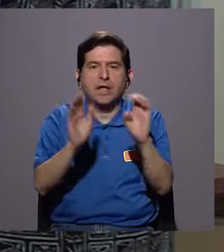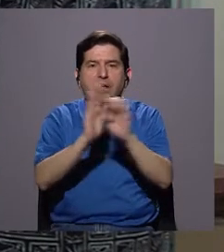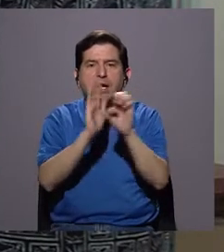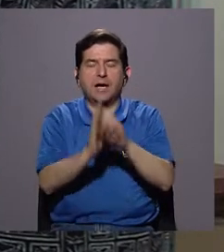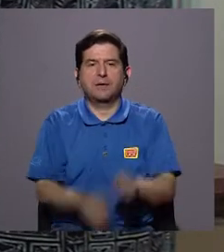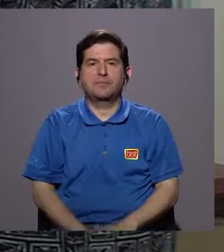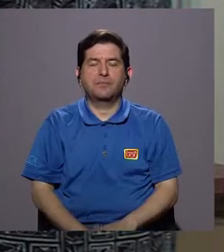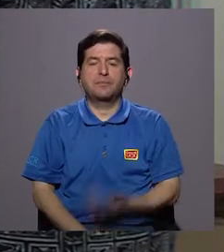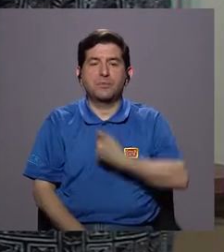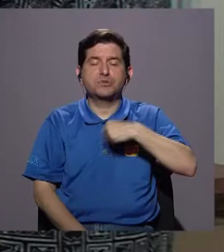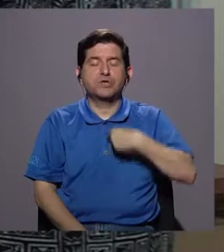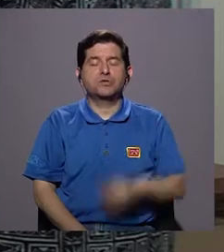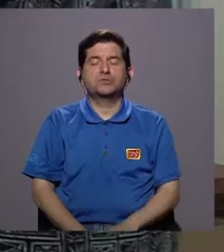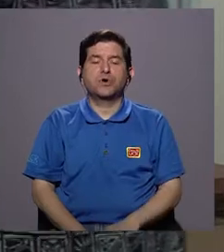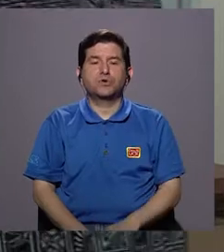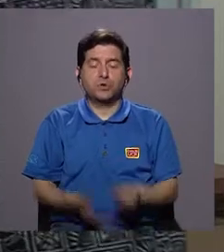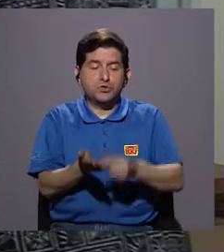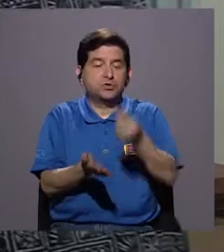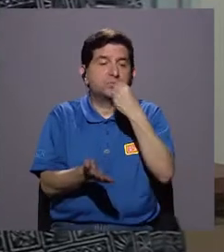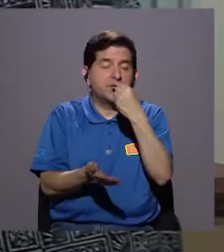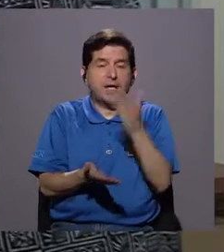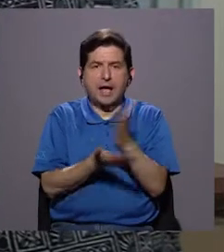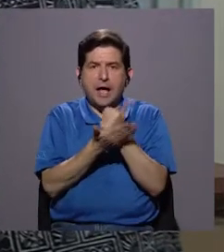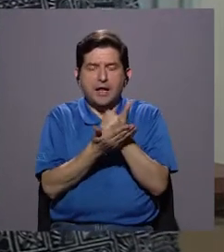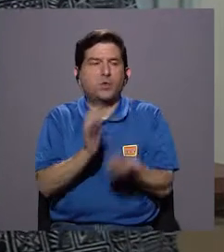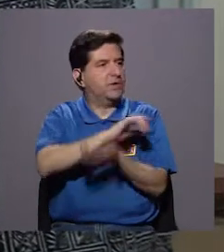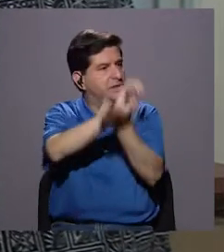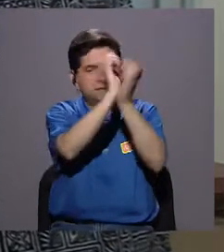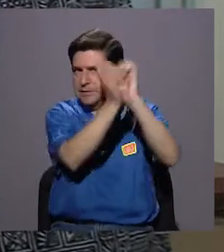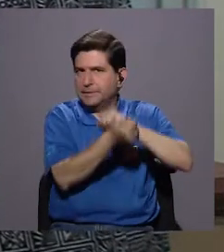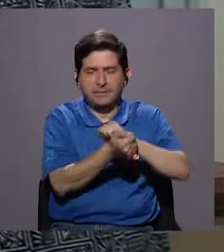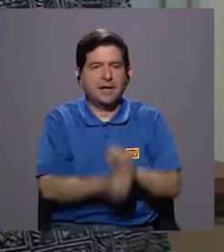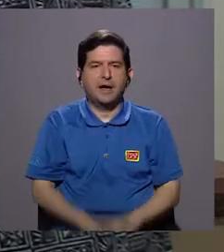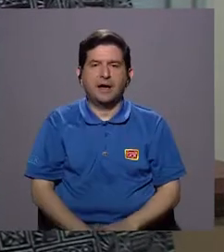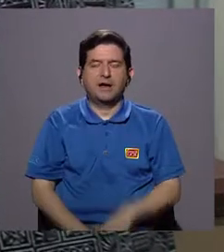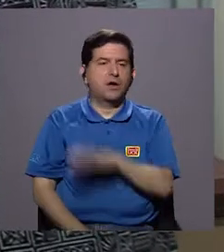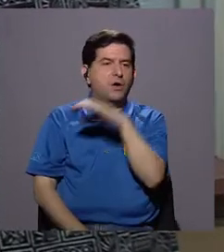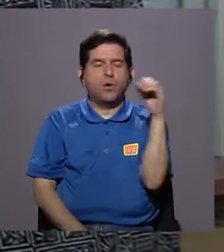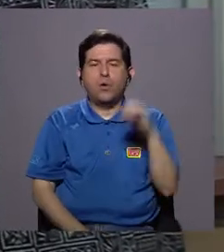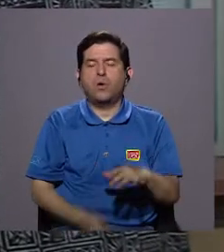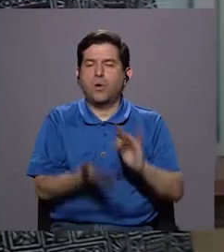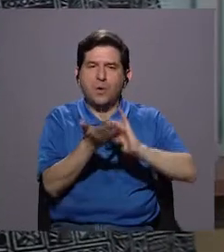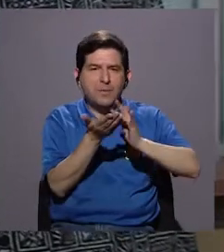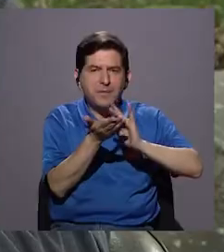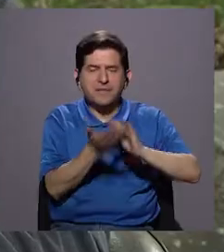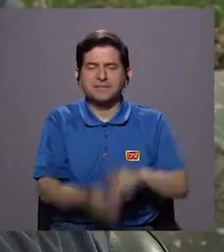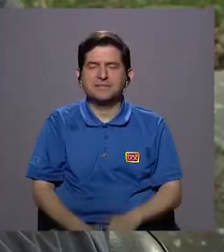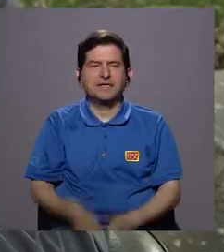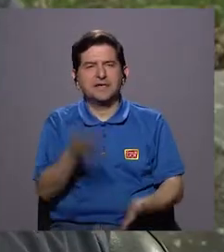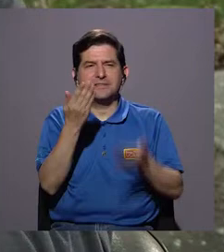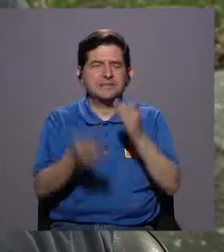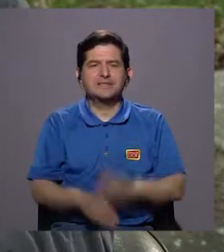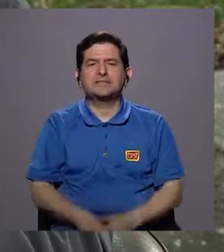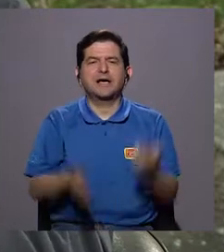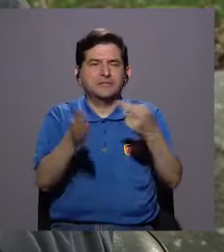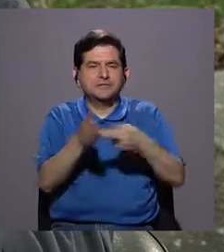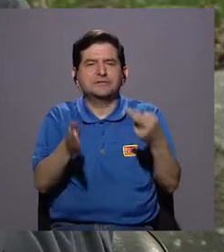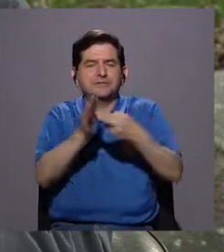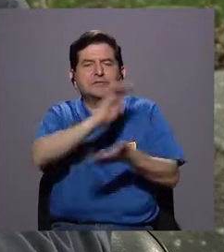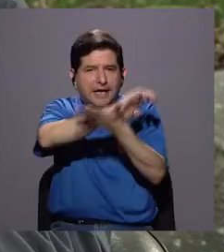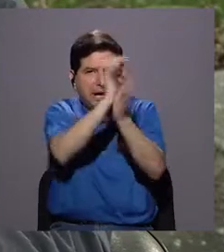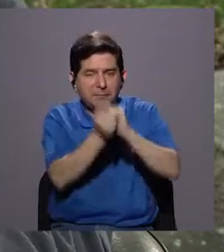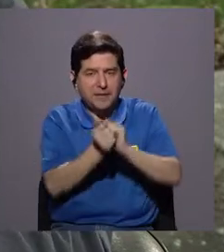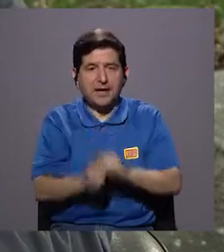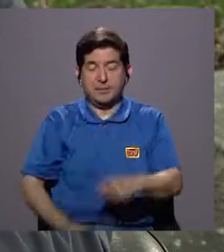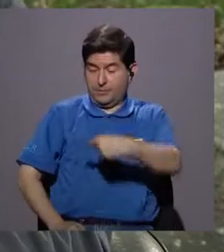cuando consumimos medicamentos. Hay dosis de medicinas que hay que cambiar, hay frecuencias de medicinas que hay que cambiar, por ejemplo. Desde el punto de vista